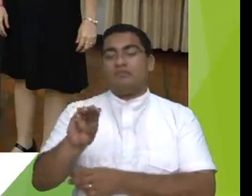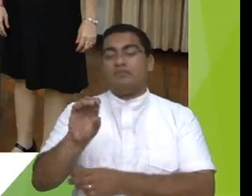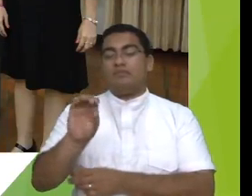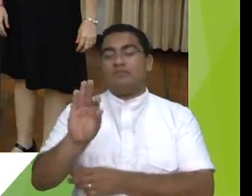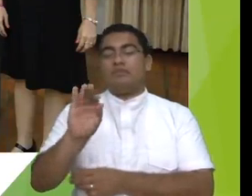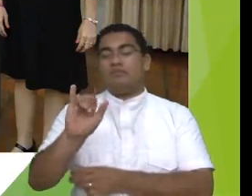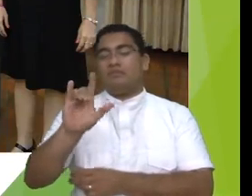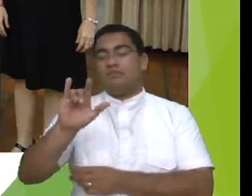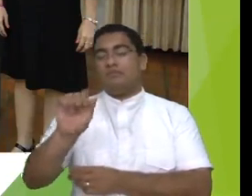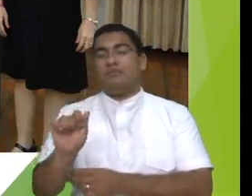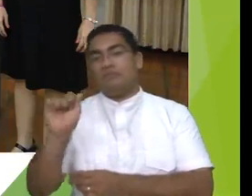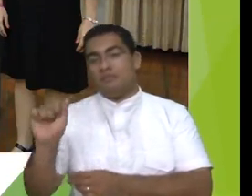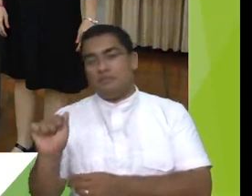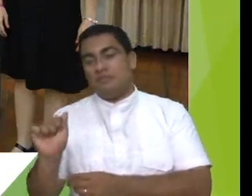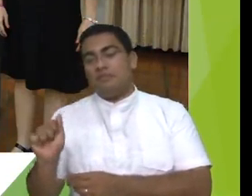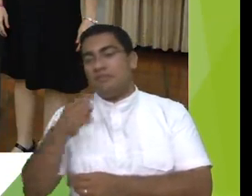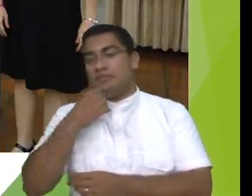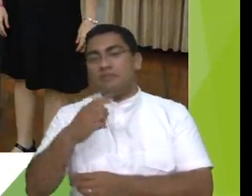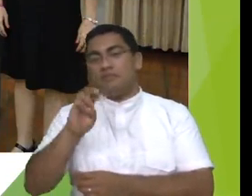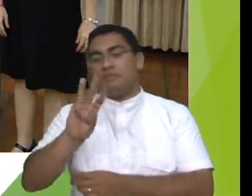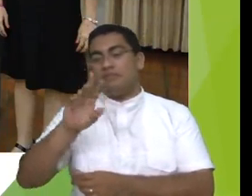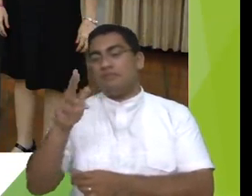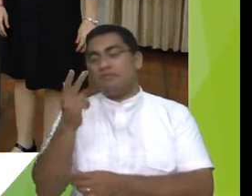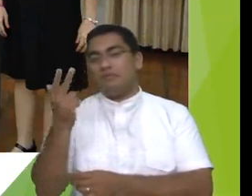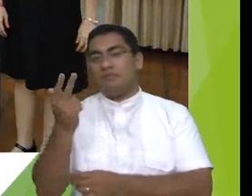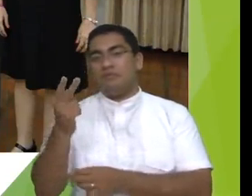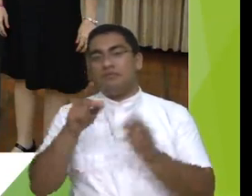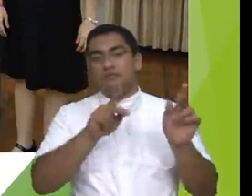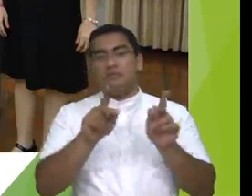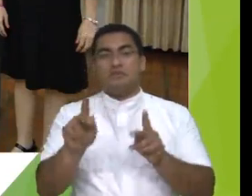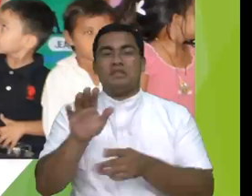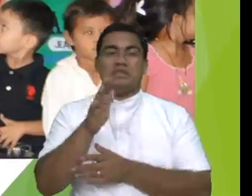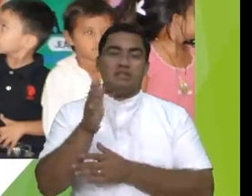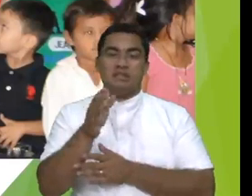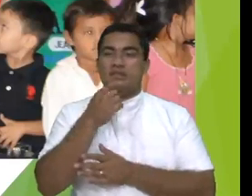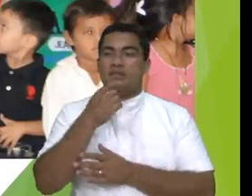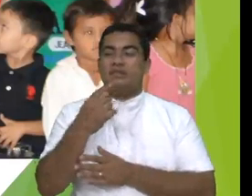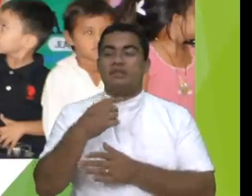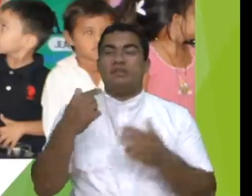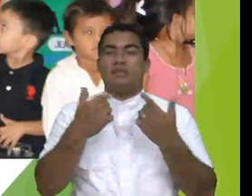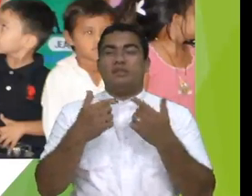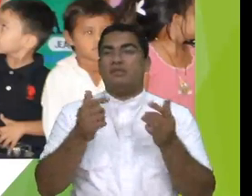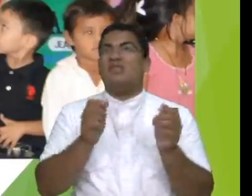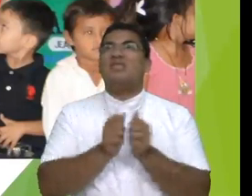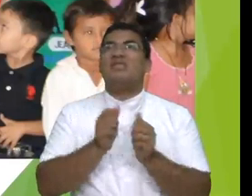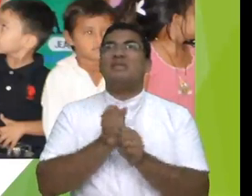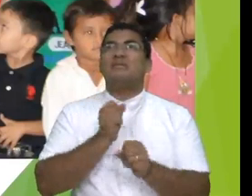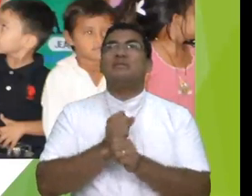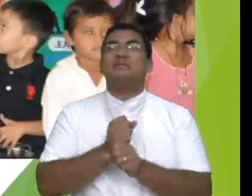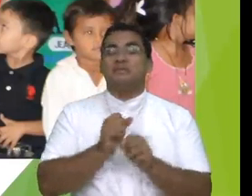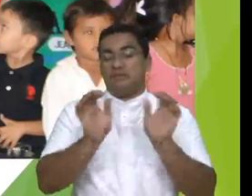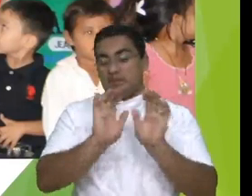20% hemofilia B. Tenemos unos 38 casos de hemofilia B aproximadamente. Ese es el equipo de trabajo, ¿verdad? Y estos son algunos de los niños